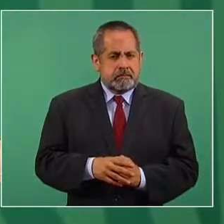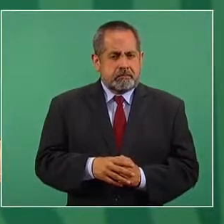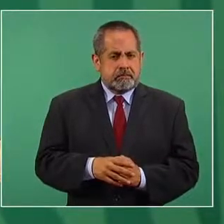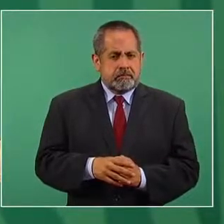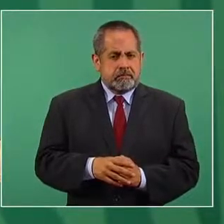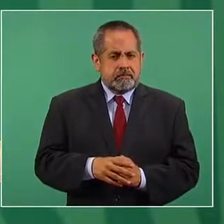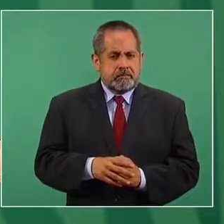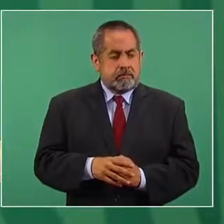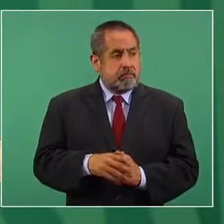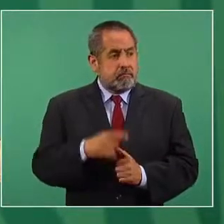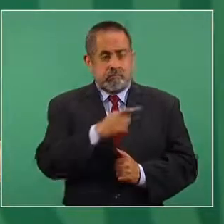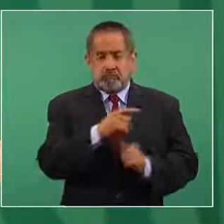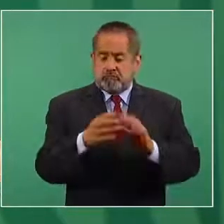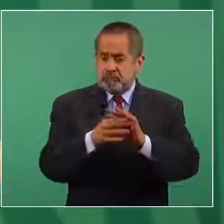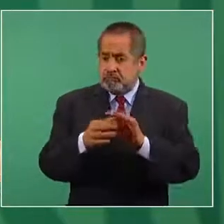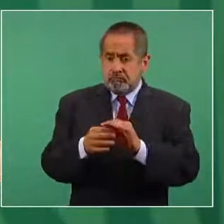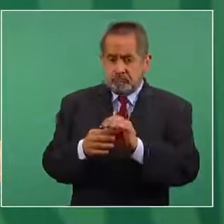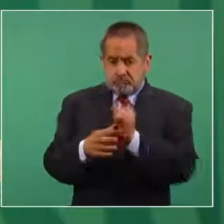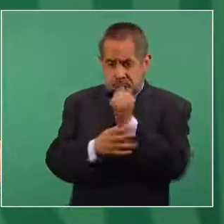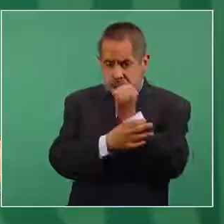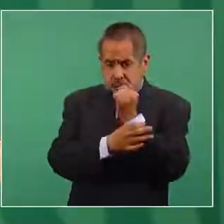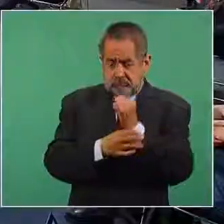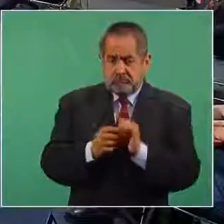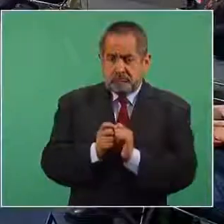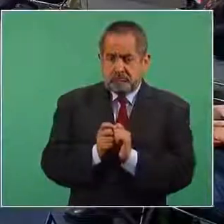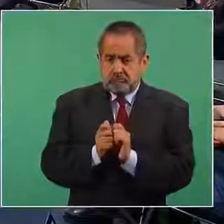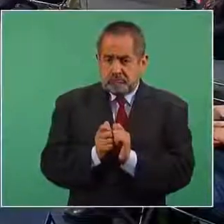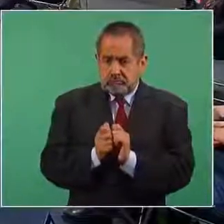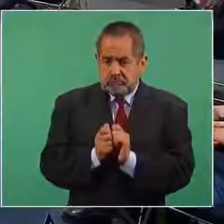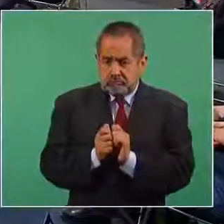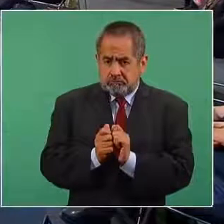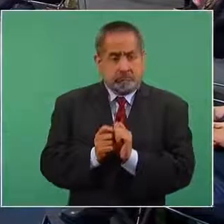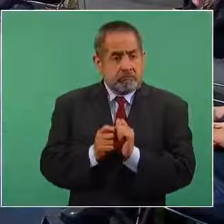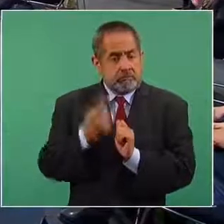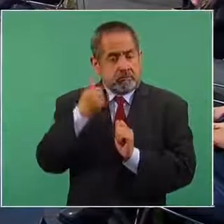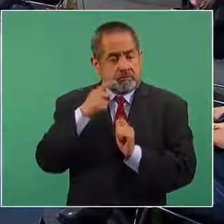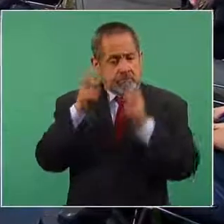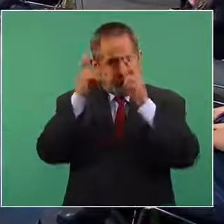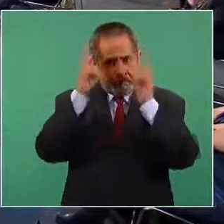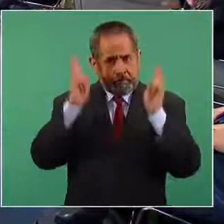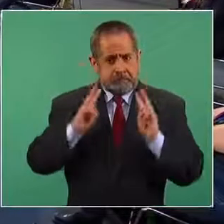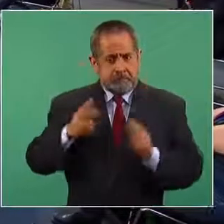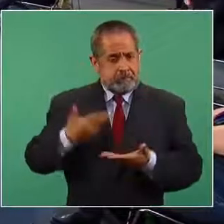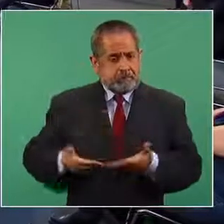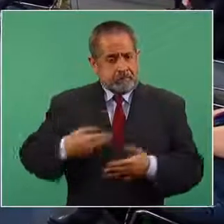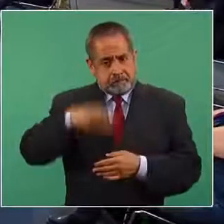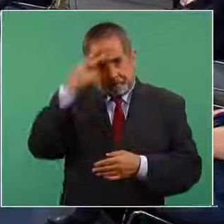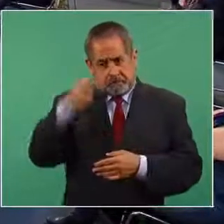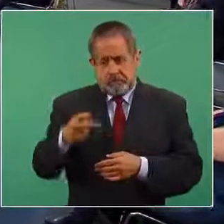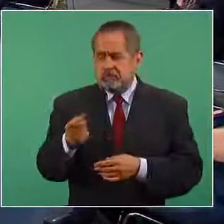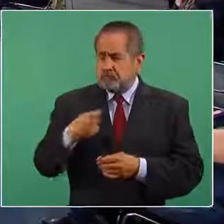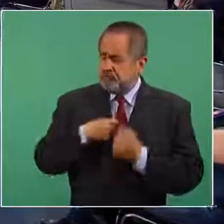un rosario, la mención a la Virgen de Guadalupe, o sea,